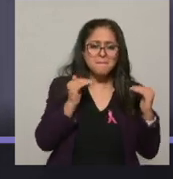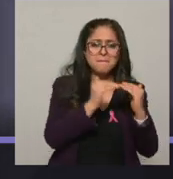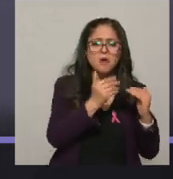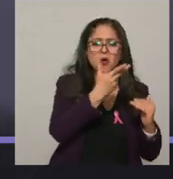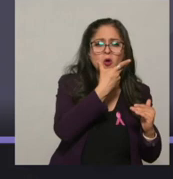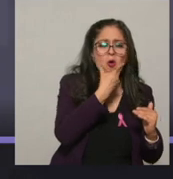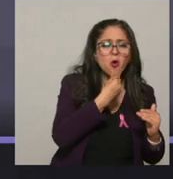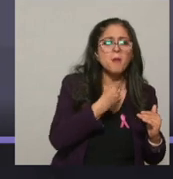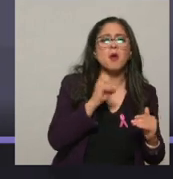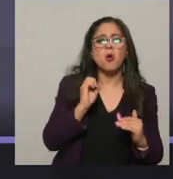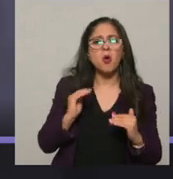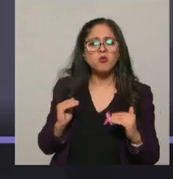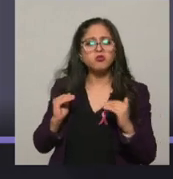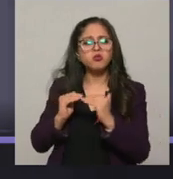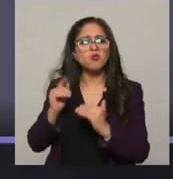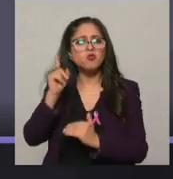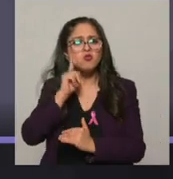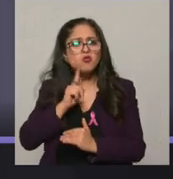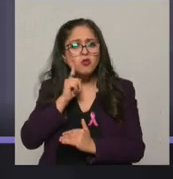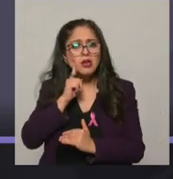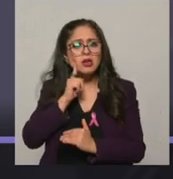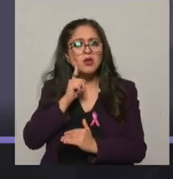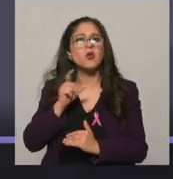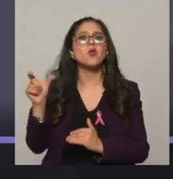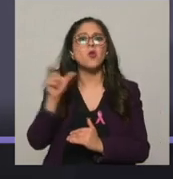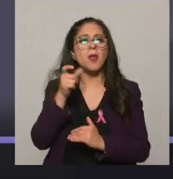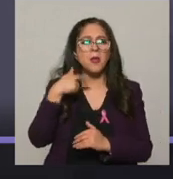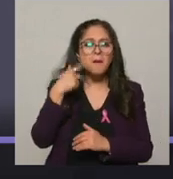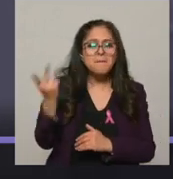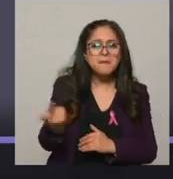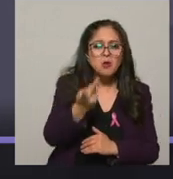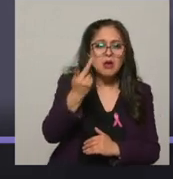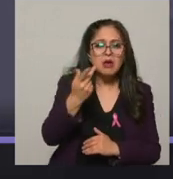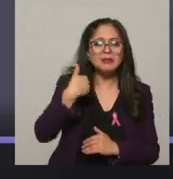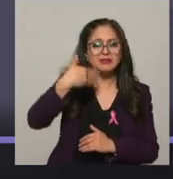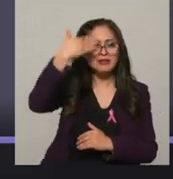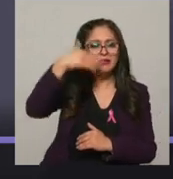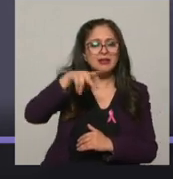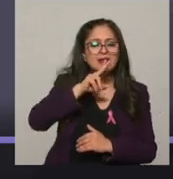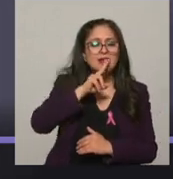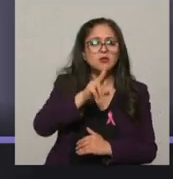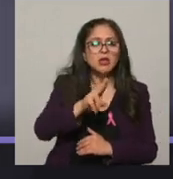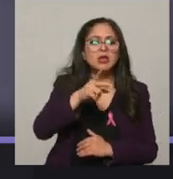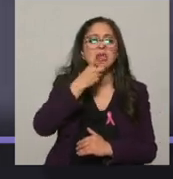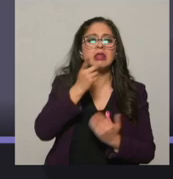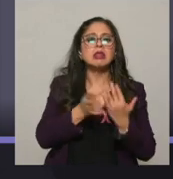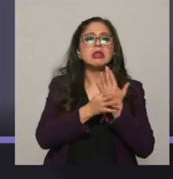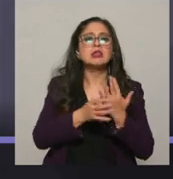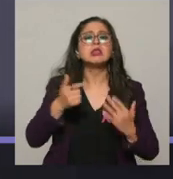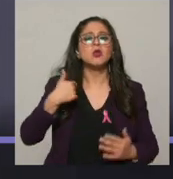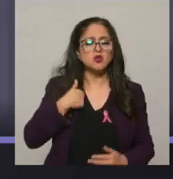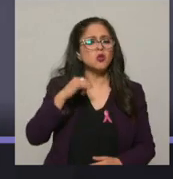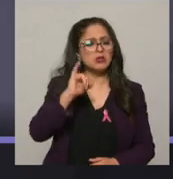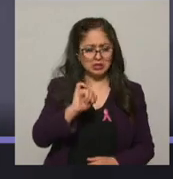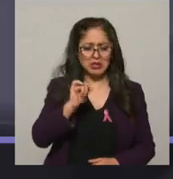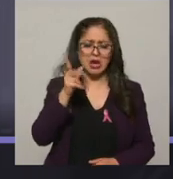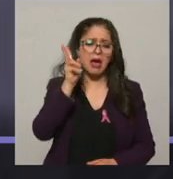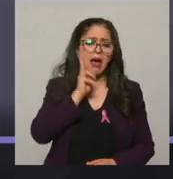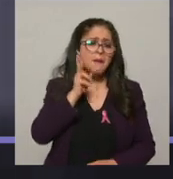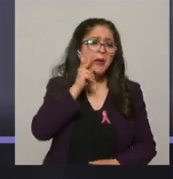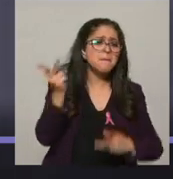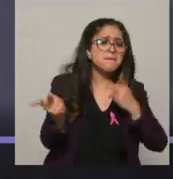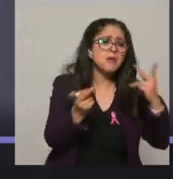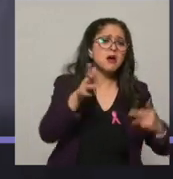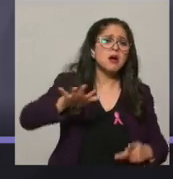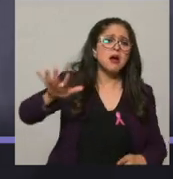México, él decía, lo voy a someter a consulta. Entonces yo me acuerdo que Gloria me contó esta anécdota de cuando pasó